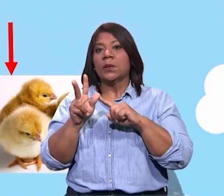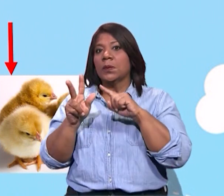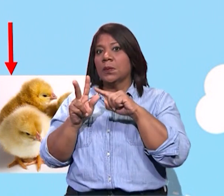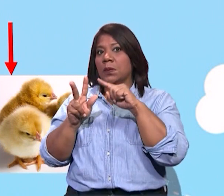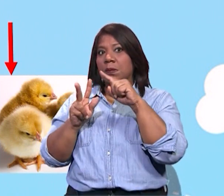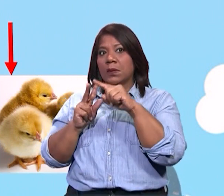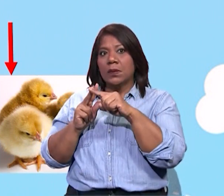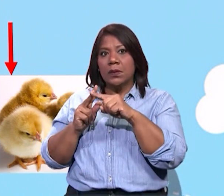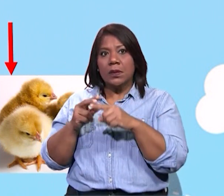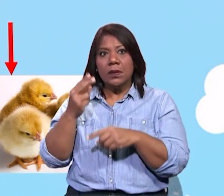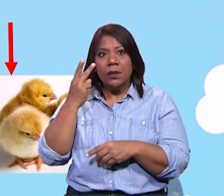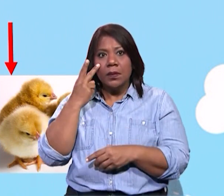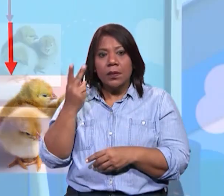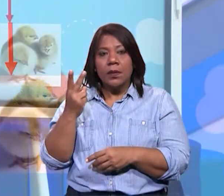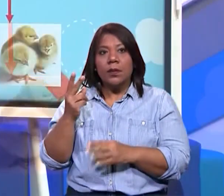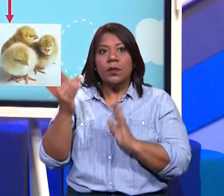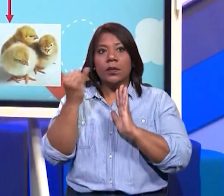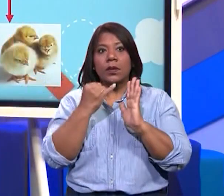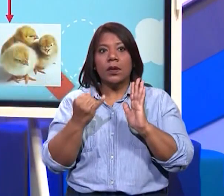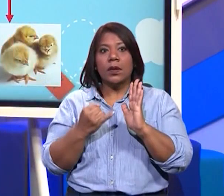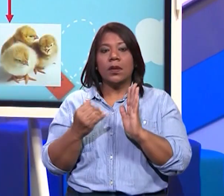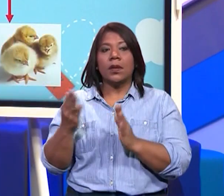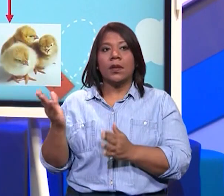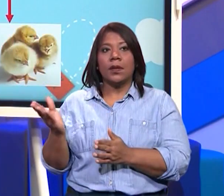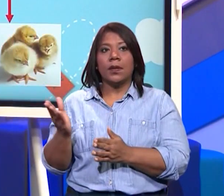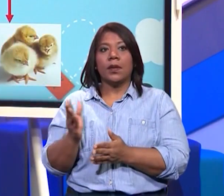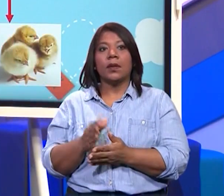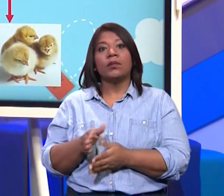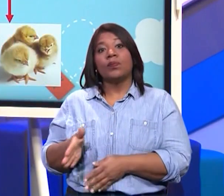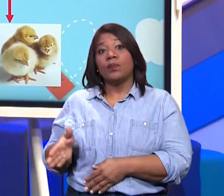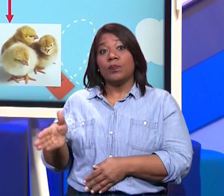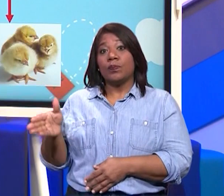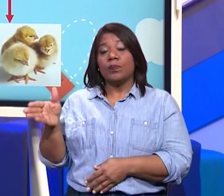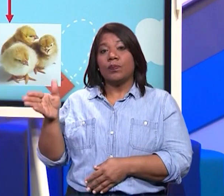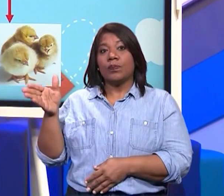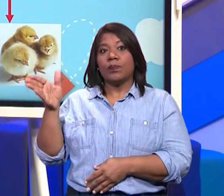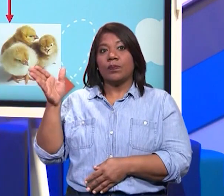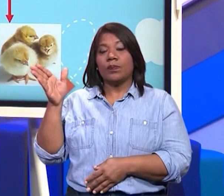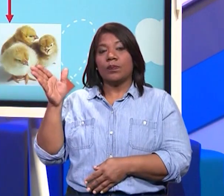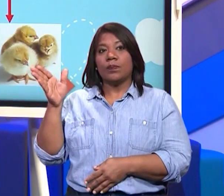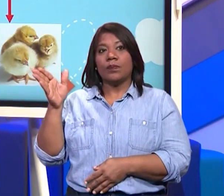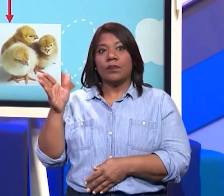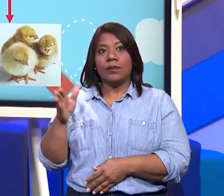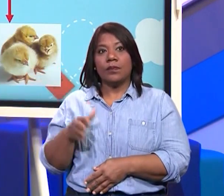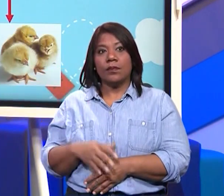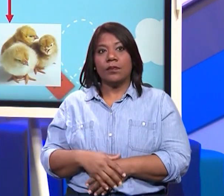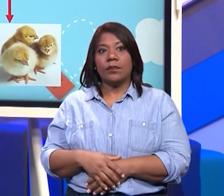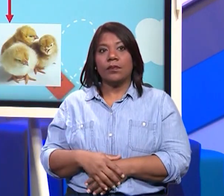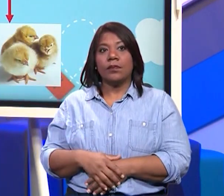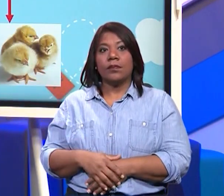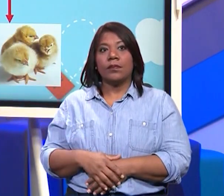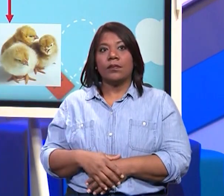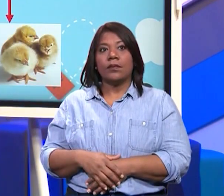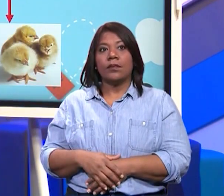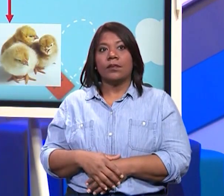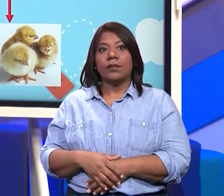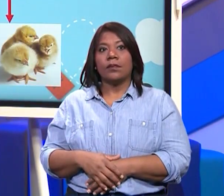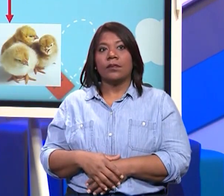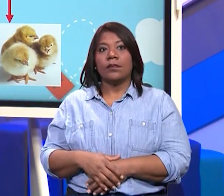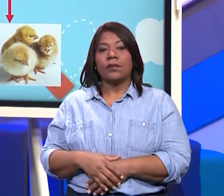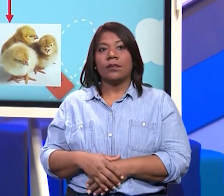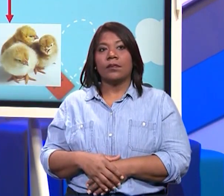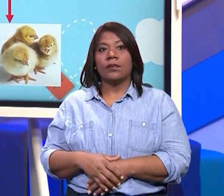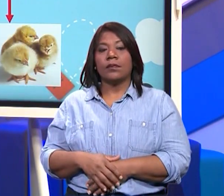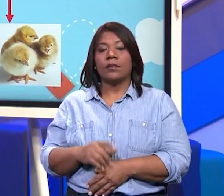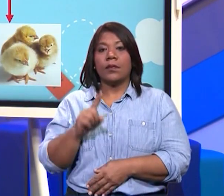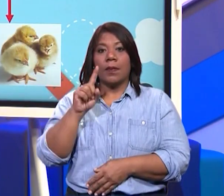que tenemos en figura corresponde al crecimiento y desarrollo? Observemos, ¿será la primera?